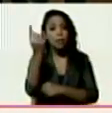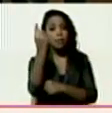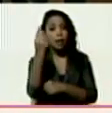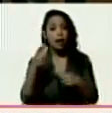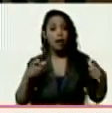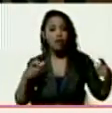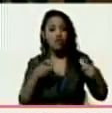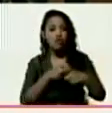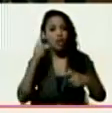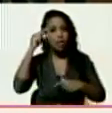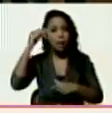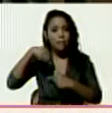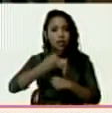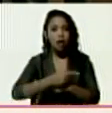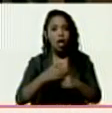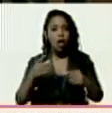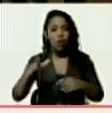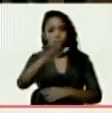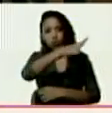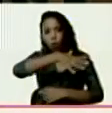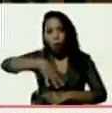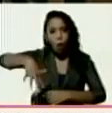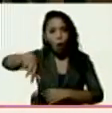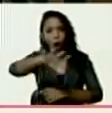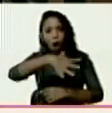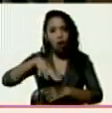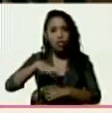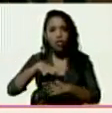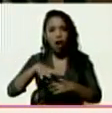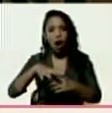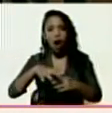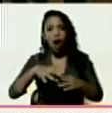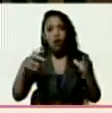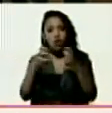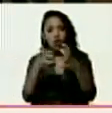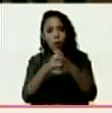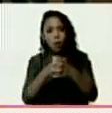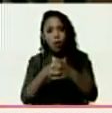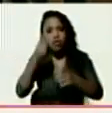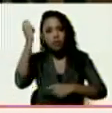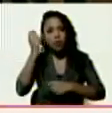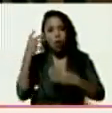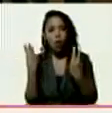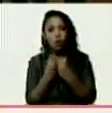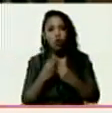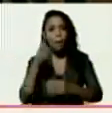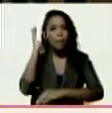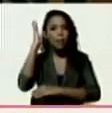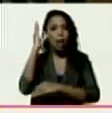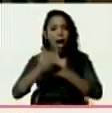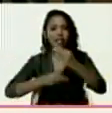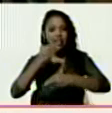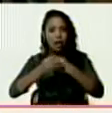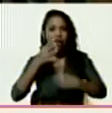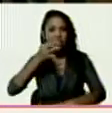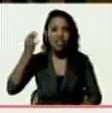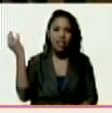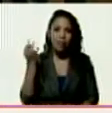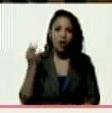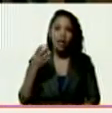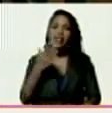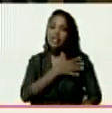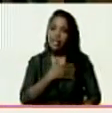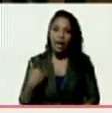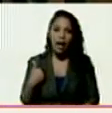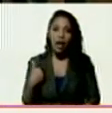día de mañana, donde toda esta Junta Directiva junto a sus diputados volveremos al Parlamento a hacer lo que verdaderamente la gente